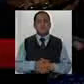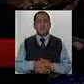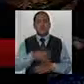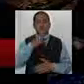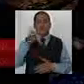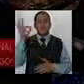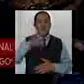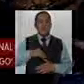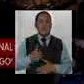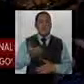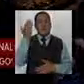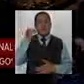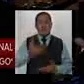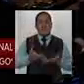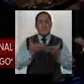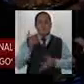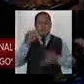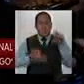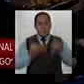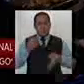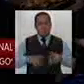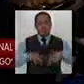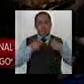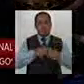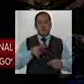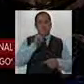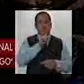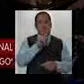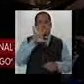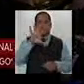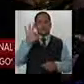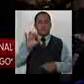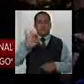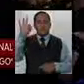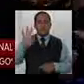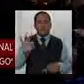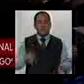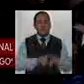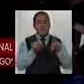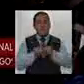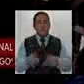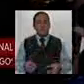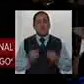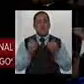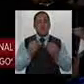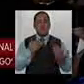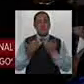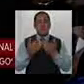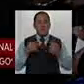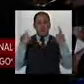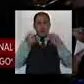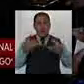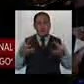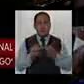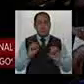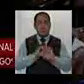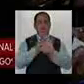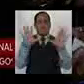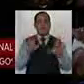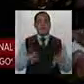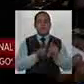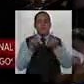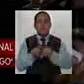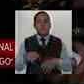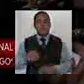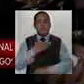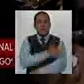Nunca se había aumentado el presupuesto del sector en 150% y además con una direccionalidad tan clara en